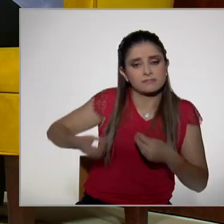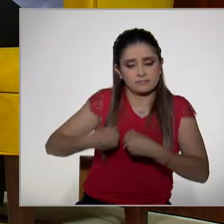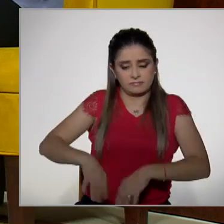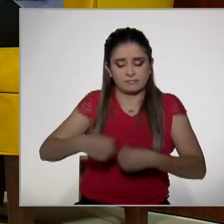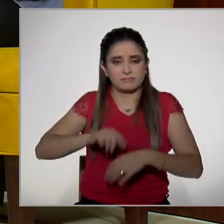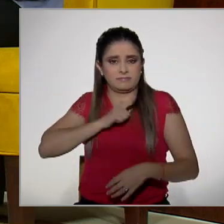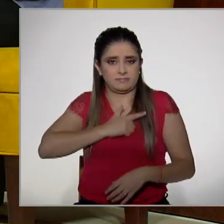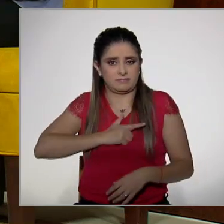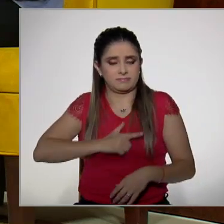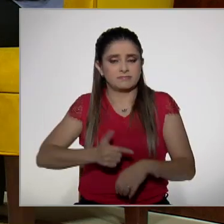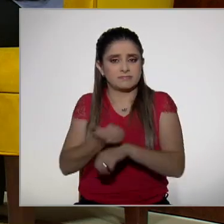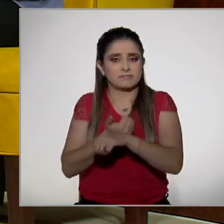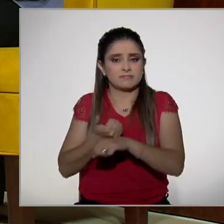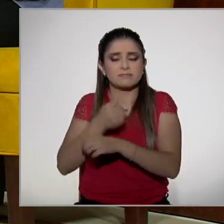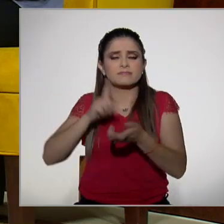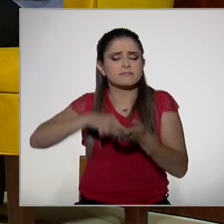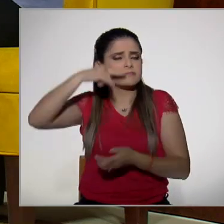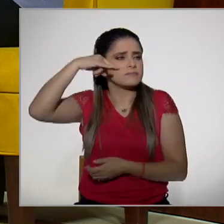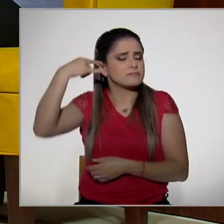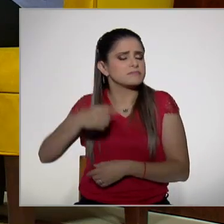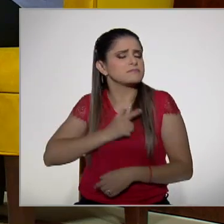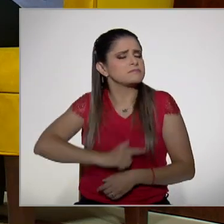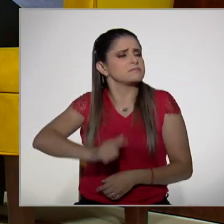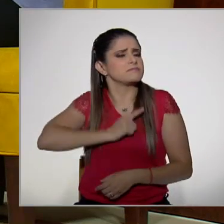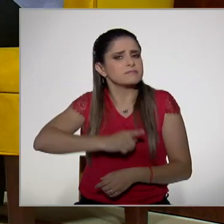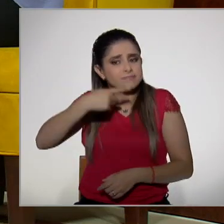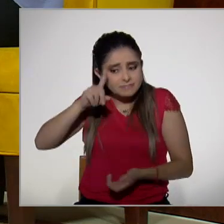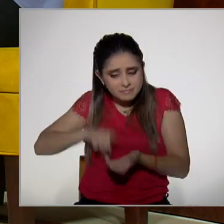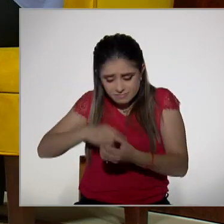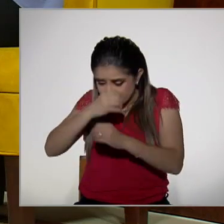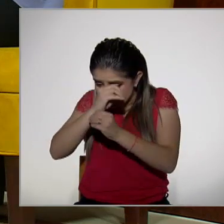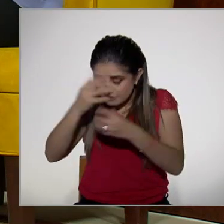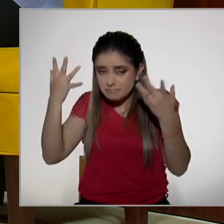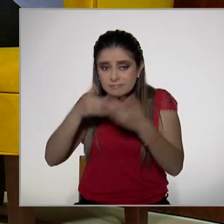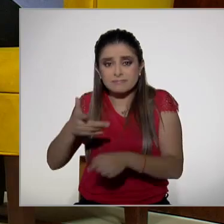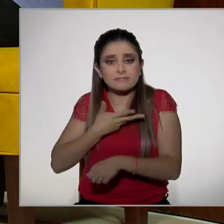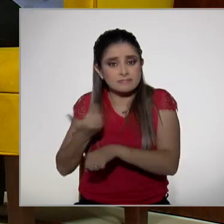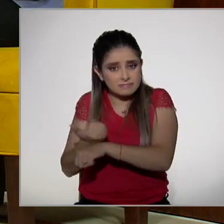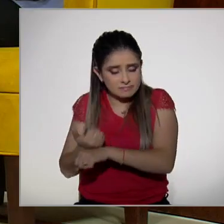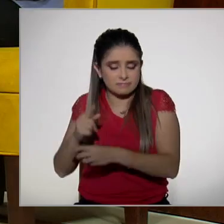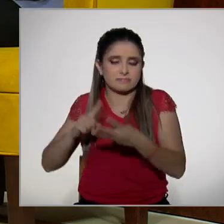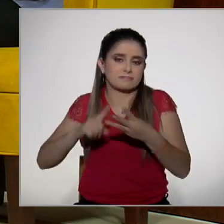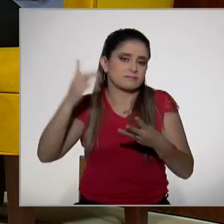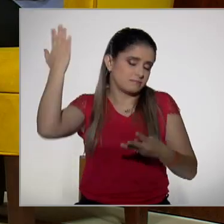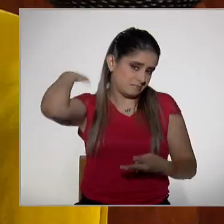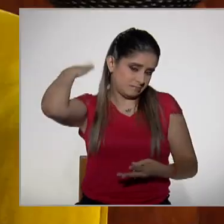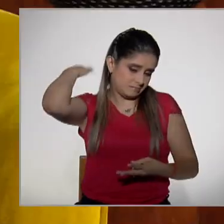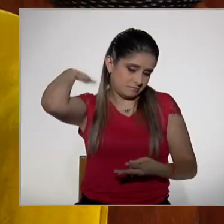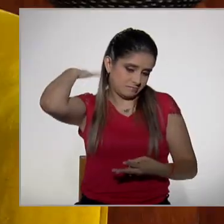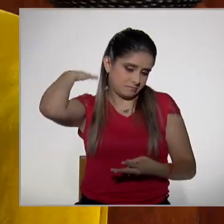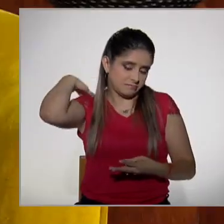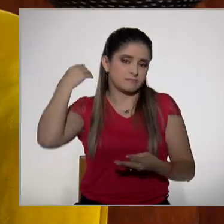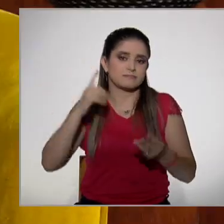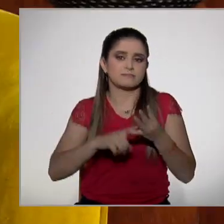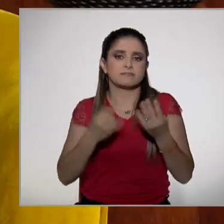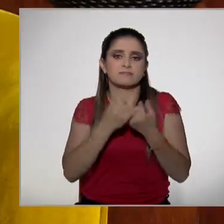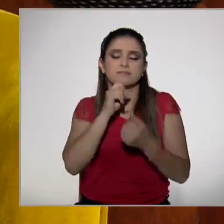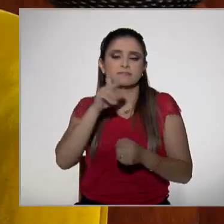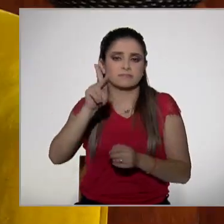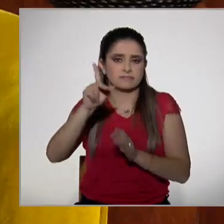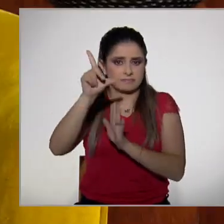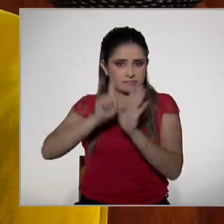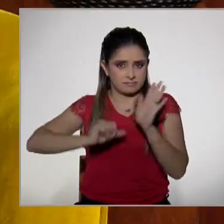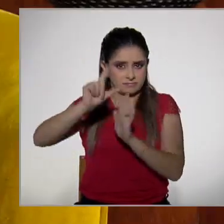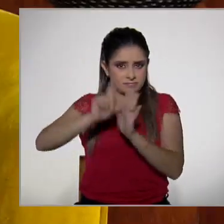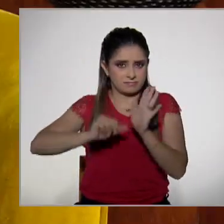ser no visible la tercera causa poco frecuente pero también es pulmón y la cuarta causa en mujeres por menstruaciones que a